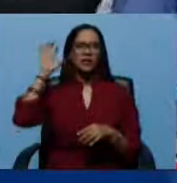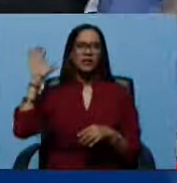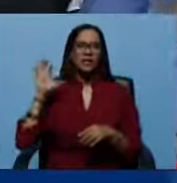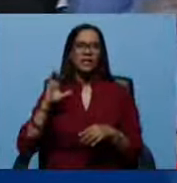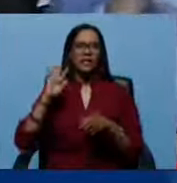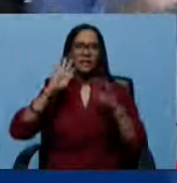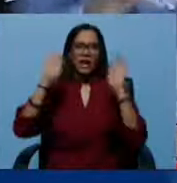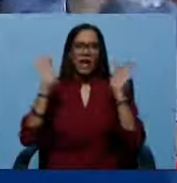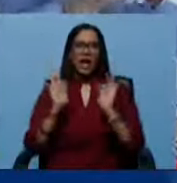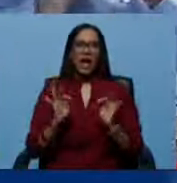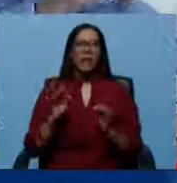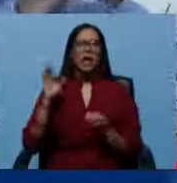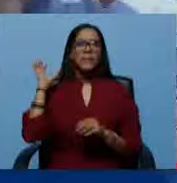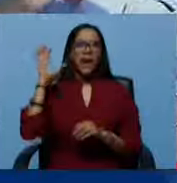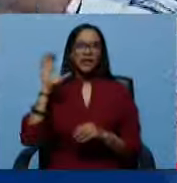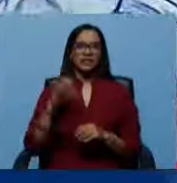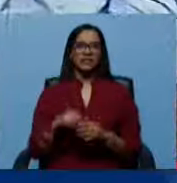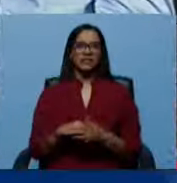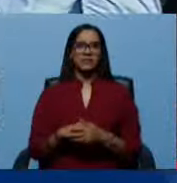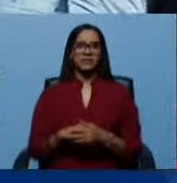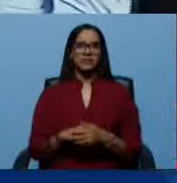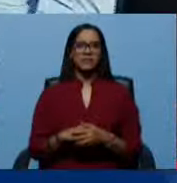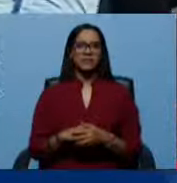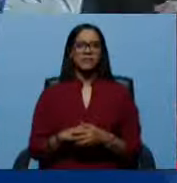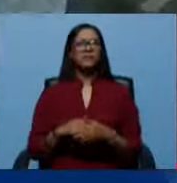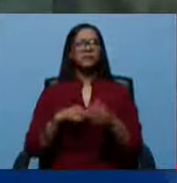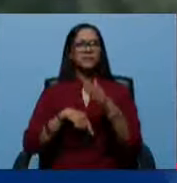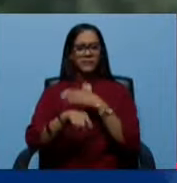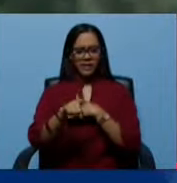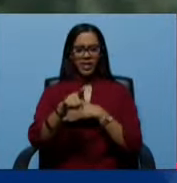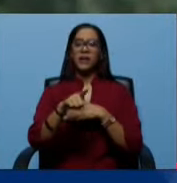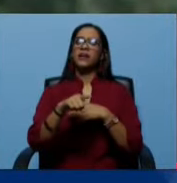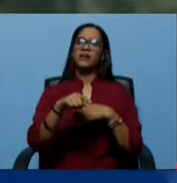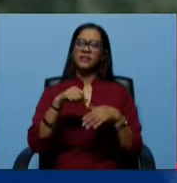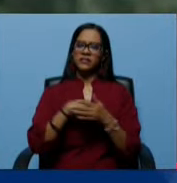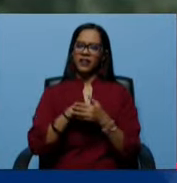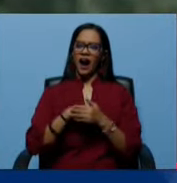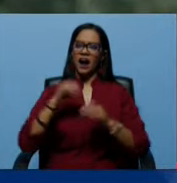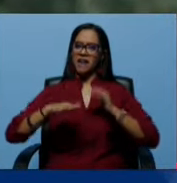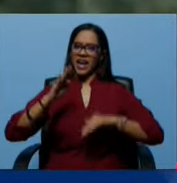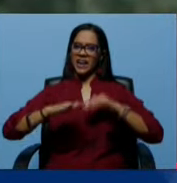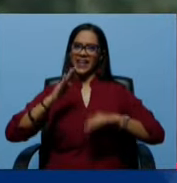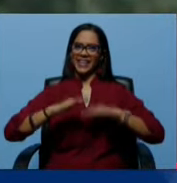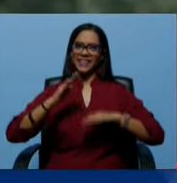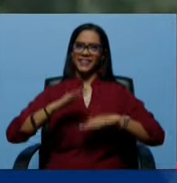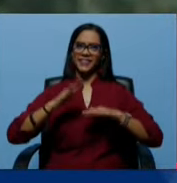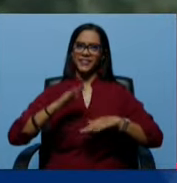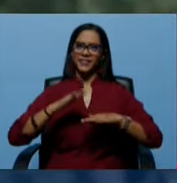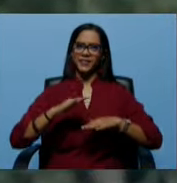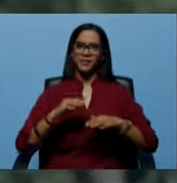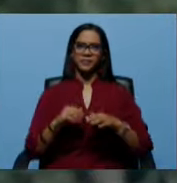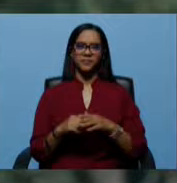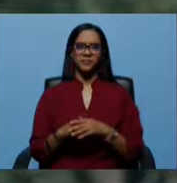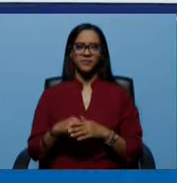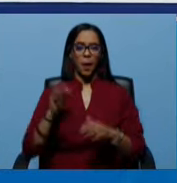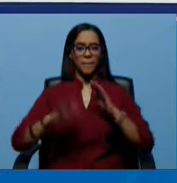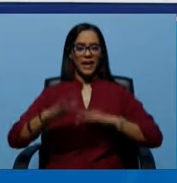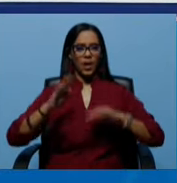país. Y ahora nos vamos directamente a San José de Barlovento.